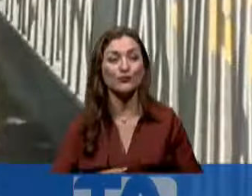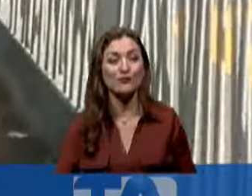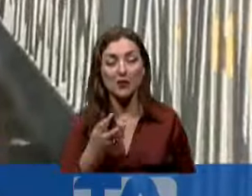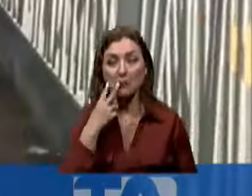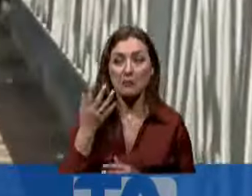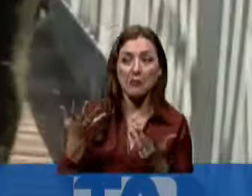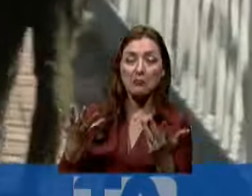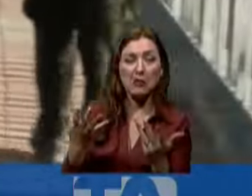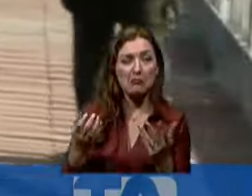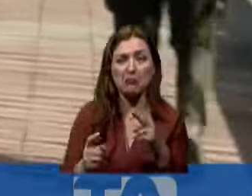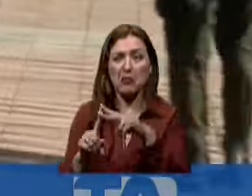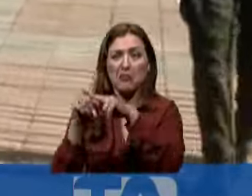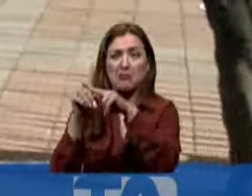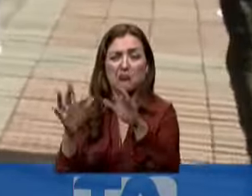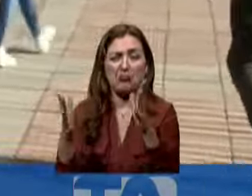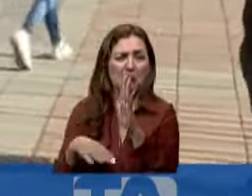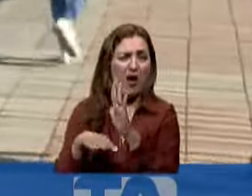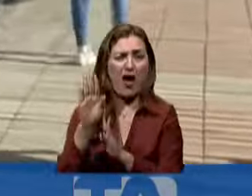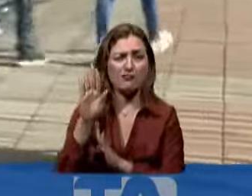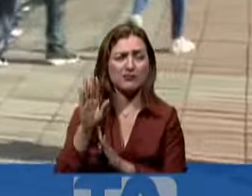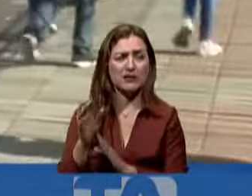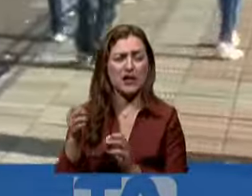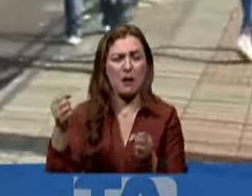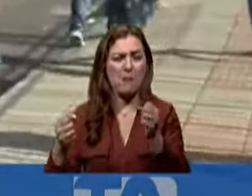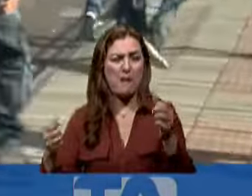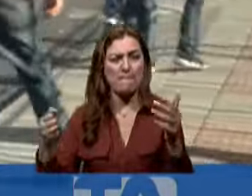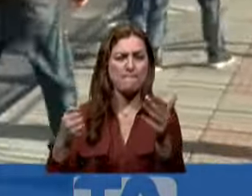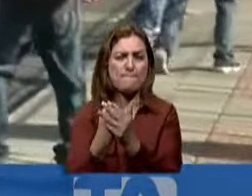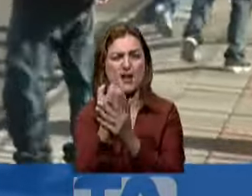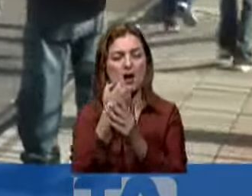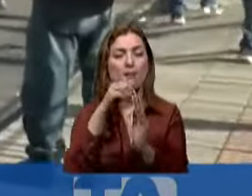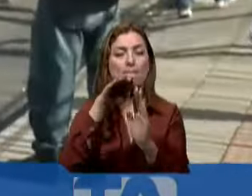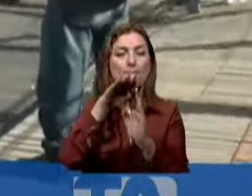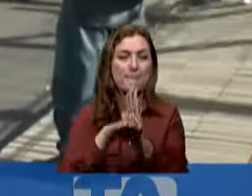se registraron incidentes mayores y la tasa de siniestralidad es bastante baja a comparación.